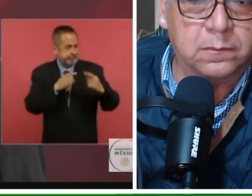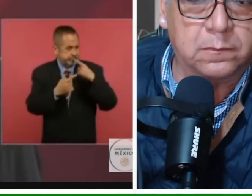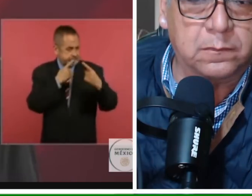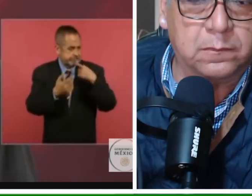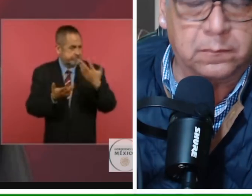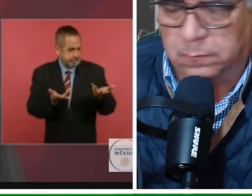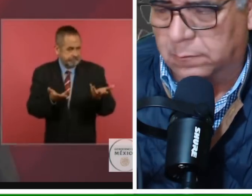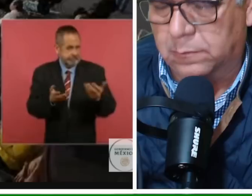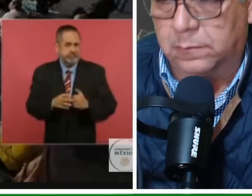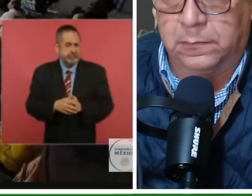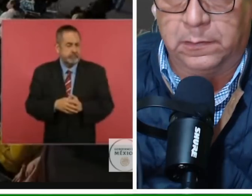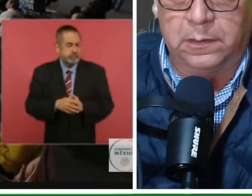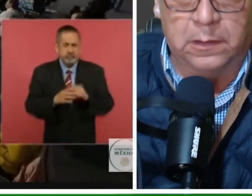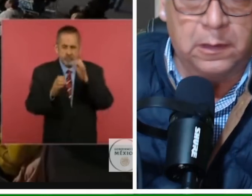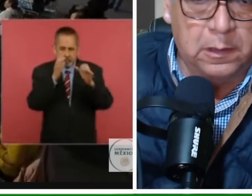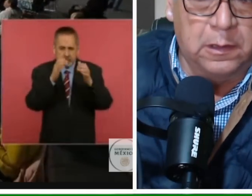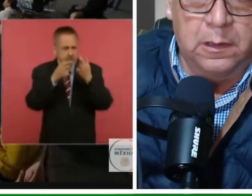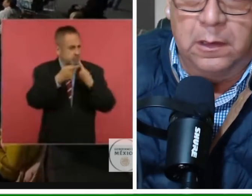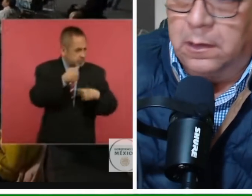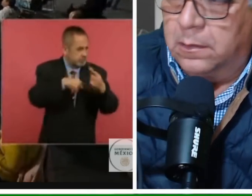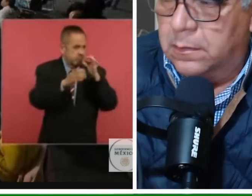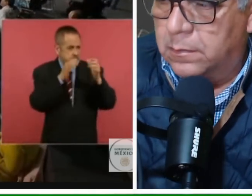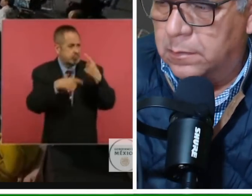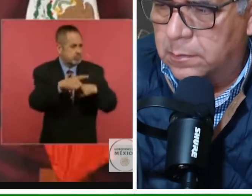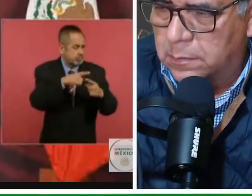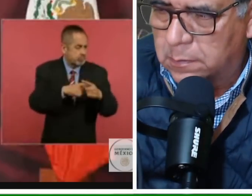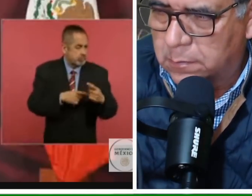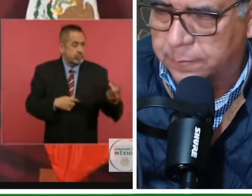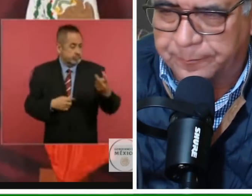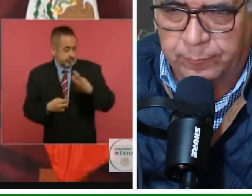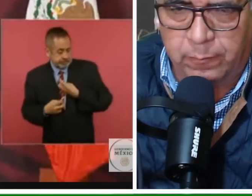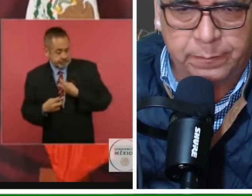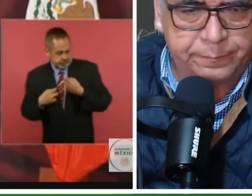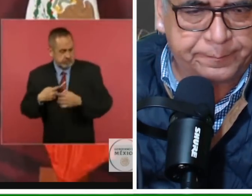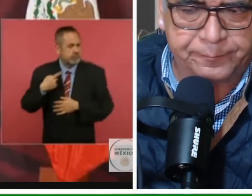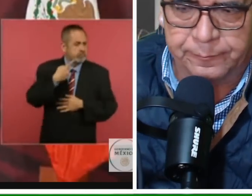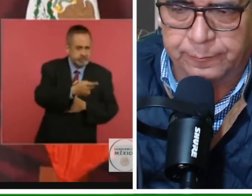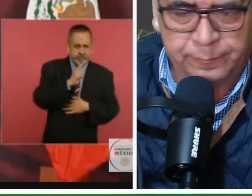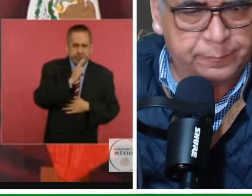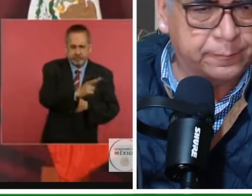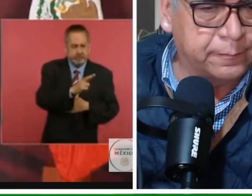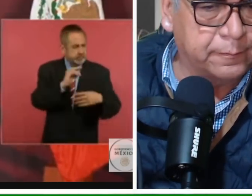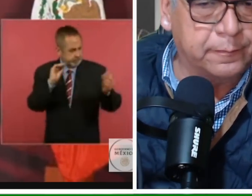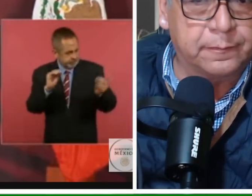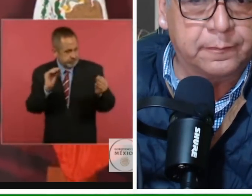circular y derecho de réplica, polémica, debate.